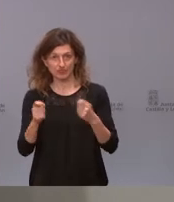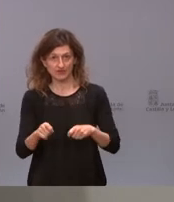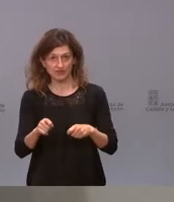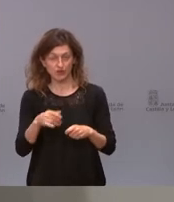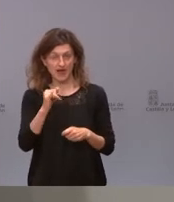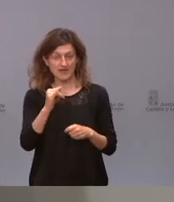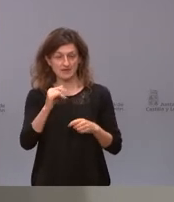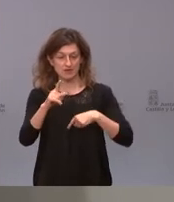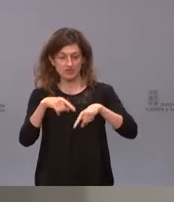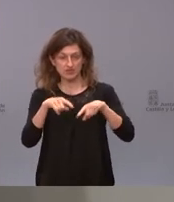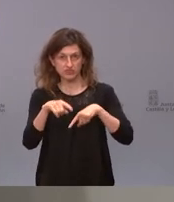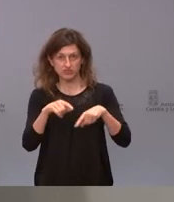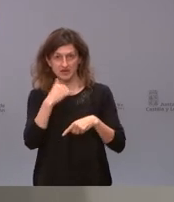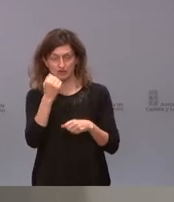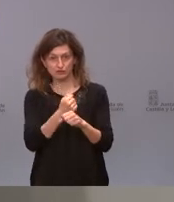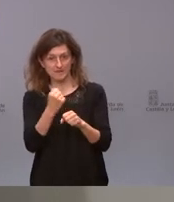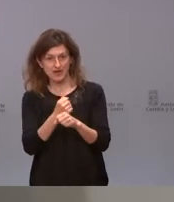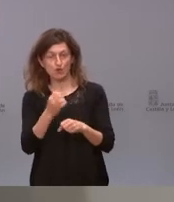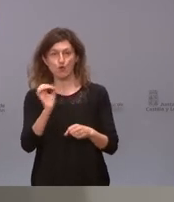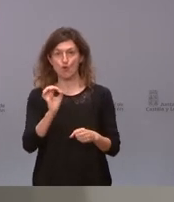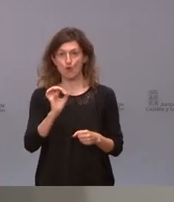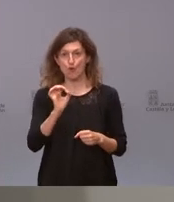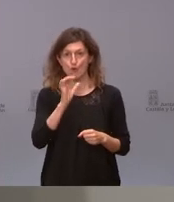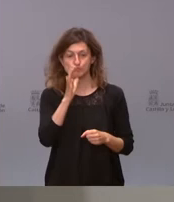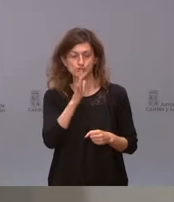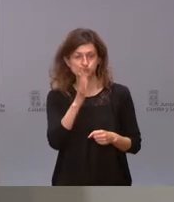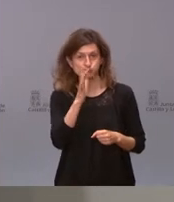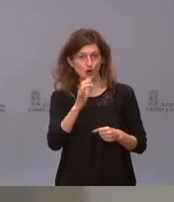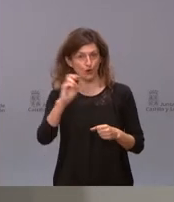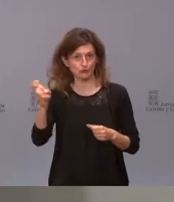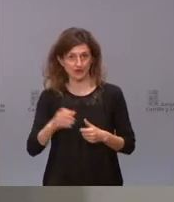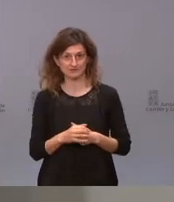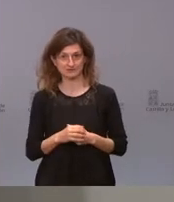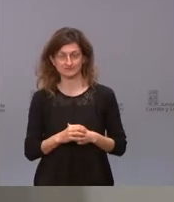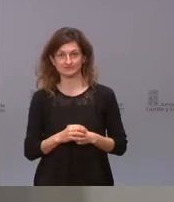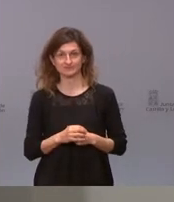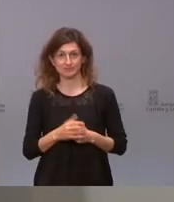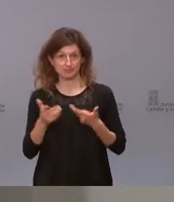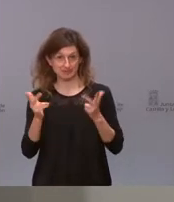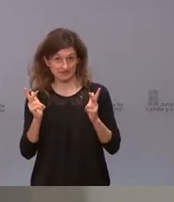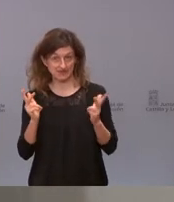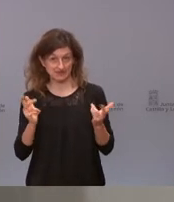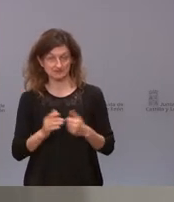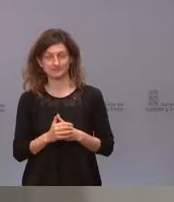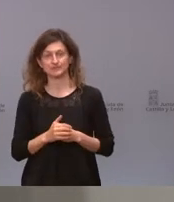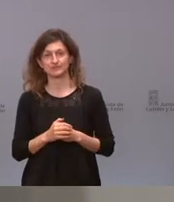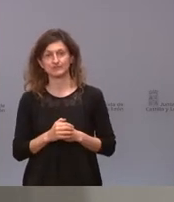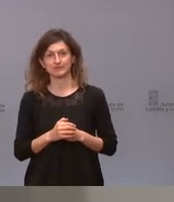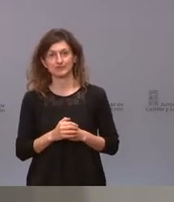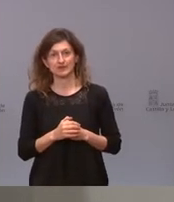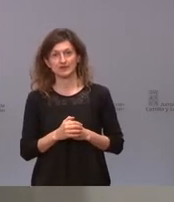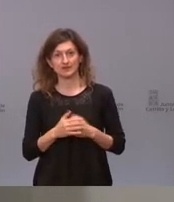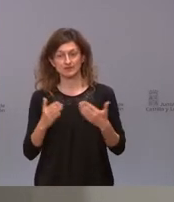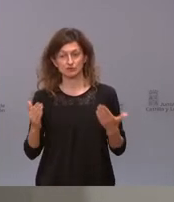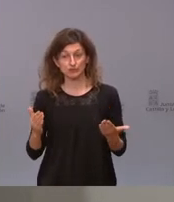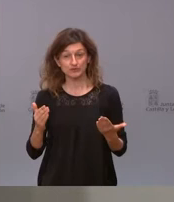inmovilidad ya sea porque trabajas o ya sea por razones por otras razones que están que están permitidas por lo tanto esto lo único